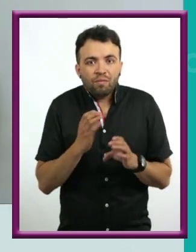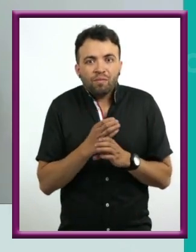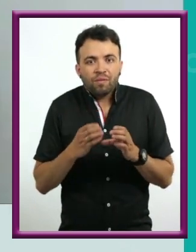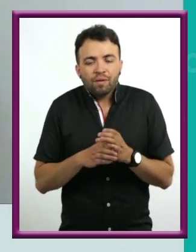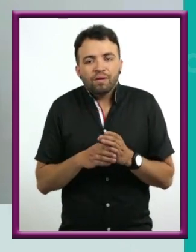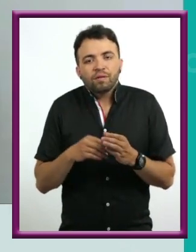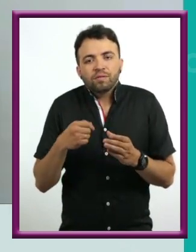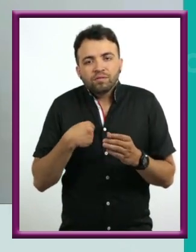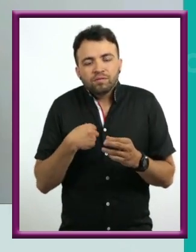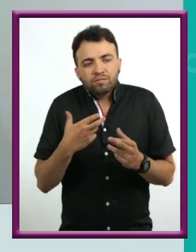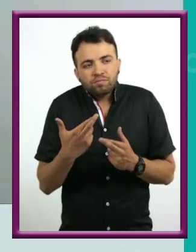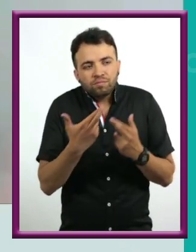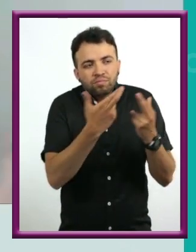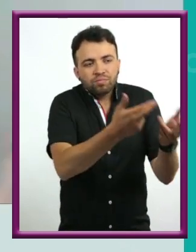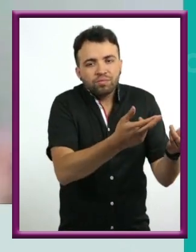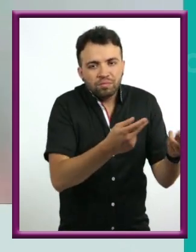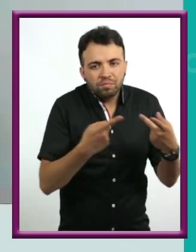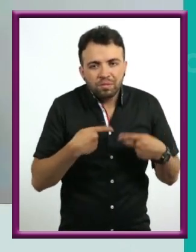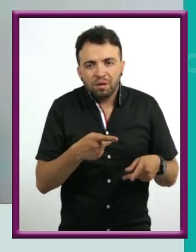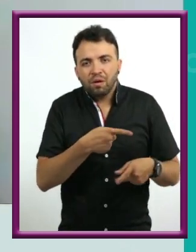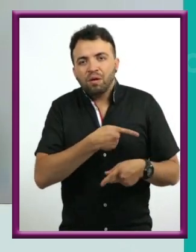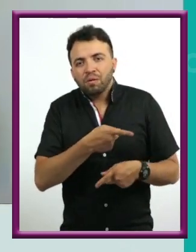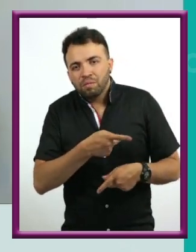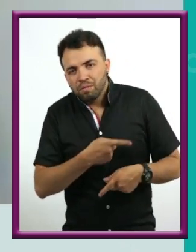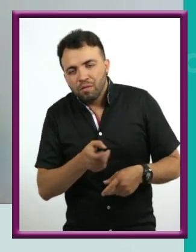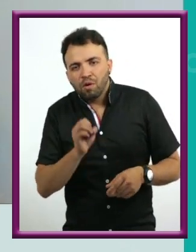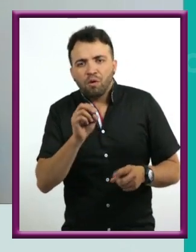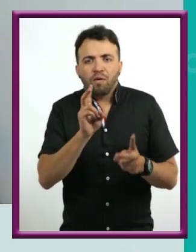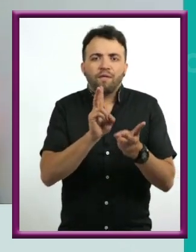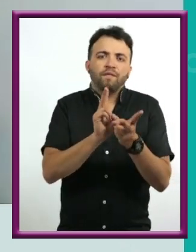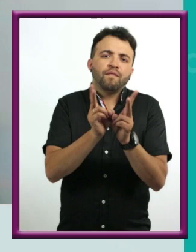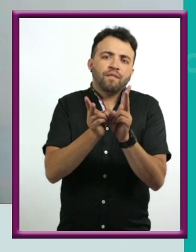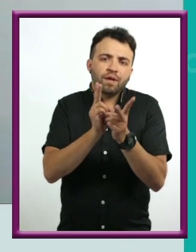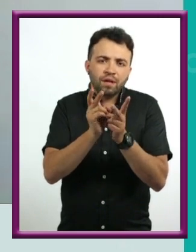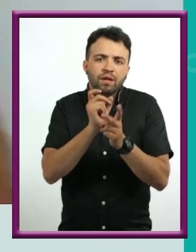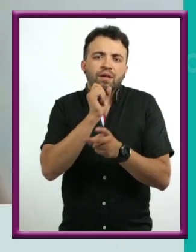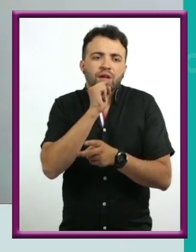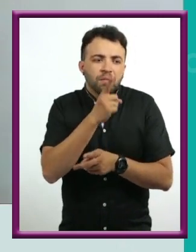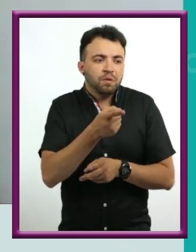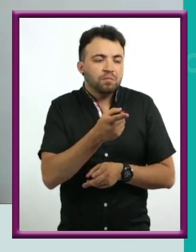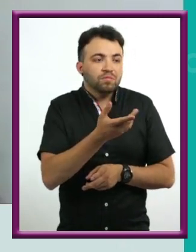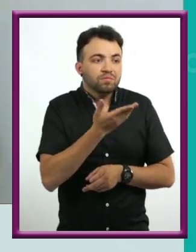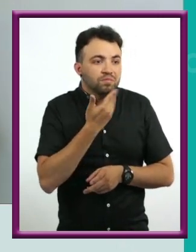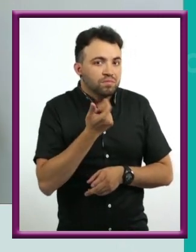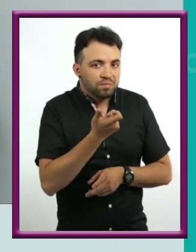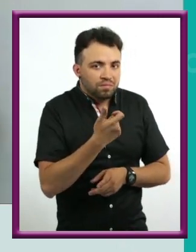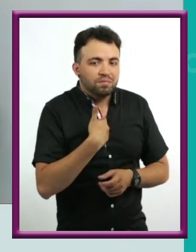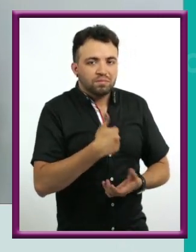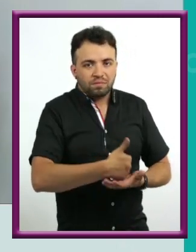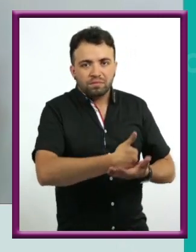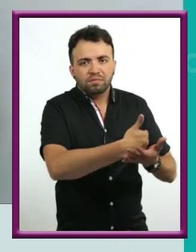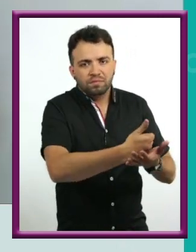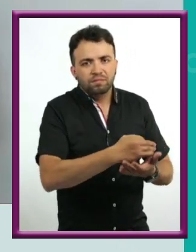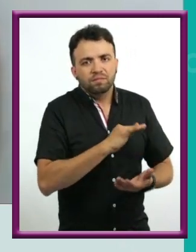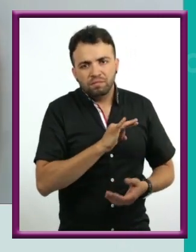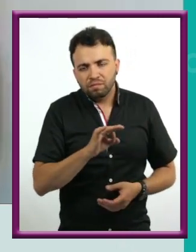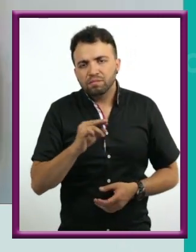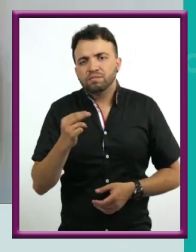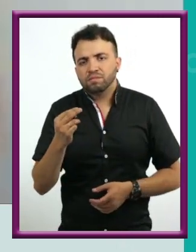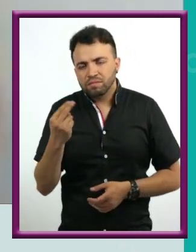quede a ciertas casas hogares o a las personas que sean de nuestros vecinos y que pues